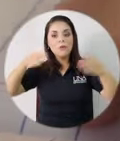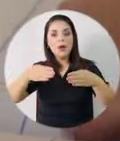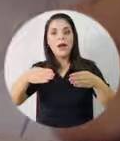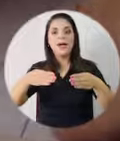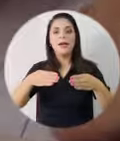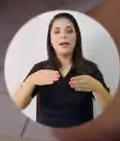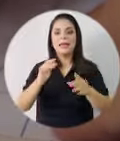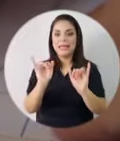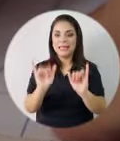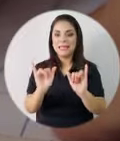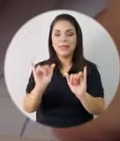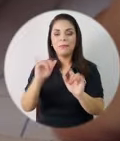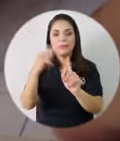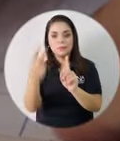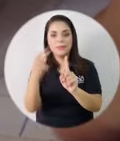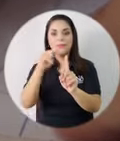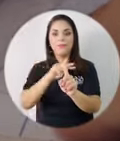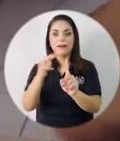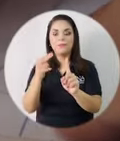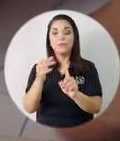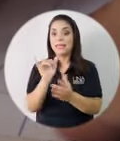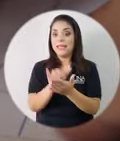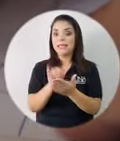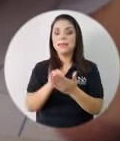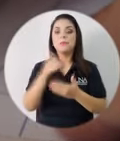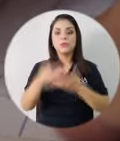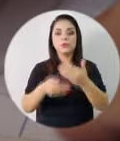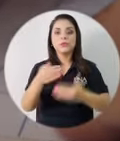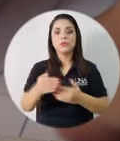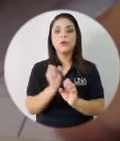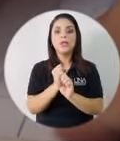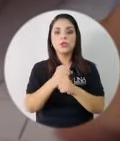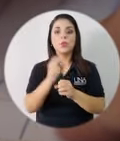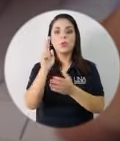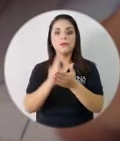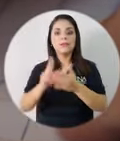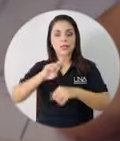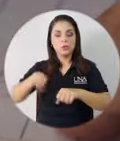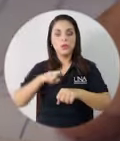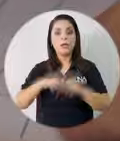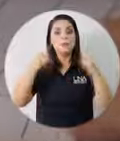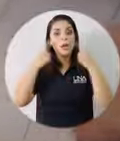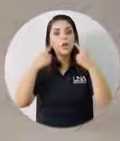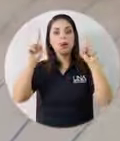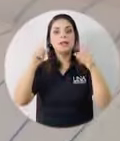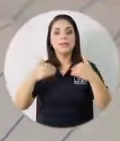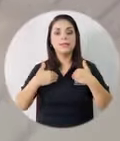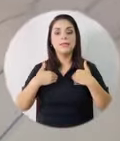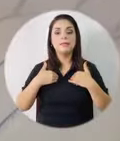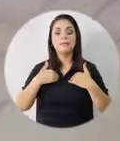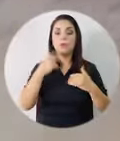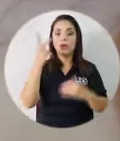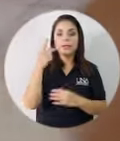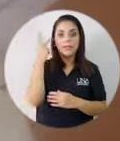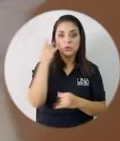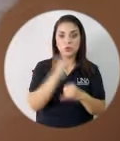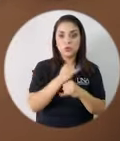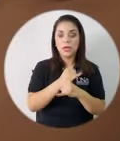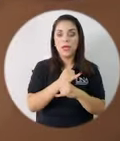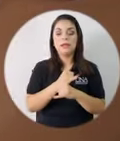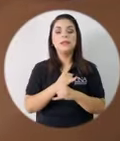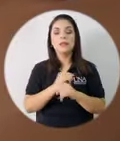esa perspectiva. Y ese fue el proceso que realizó la Universidad Nacional para llegar a tener esta política institucional de niñez y adolescencia. Fue un